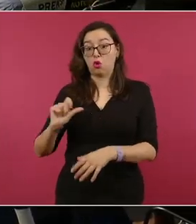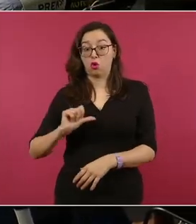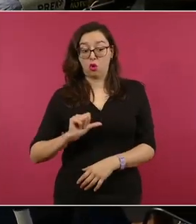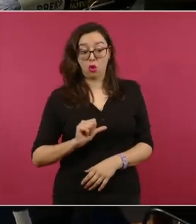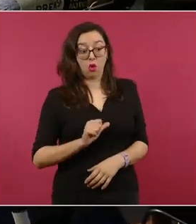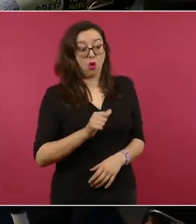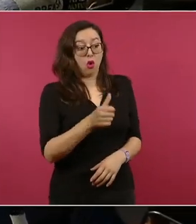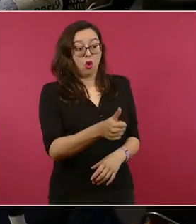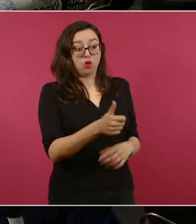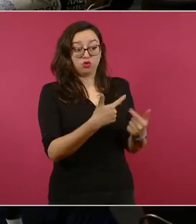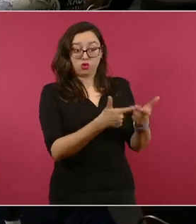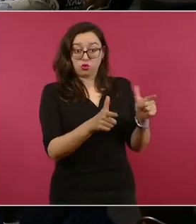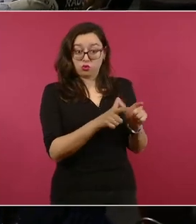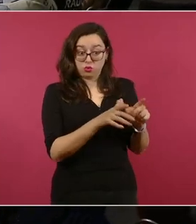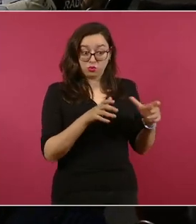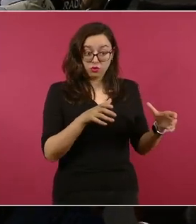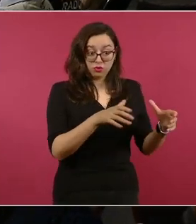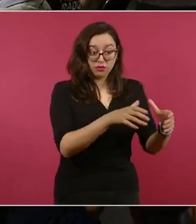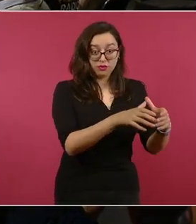En la independencia,